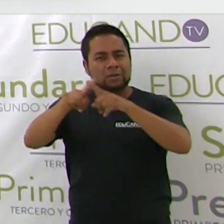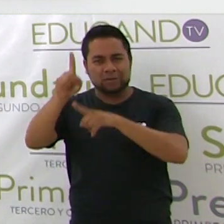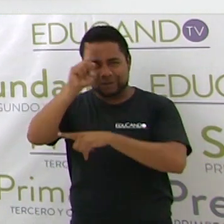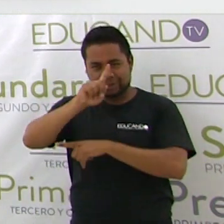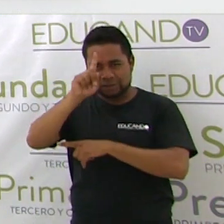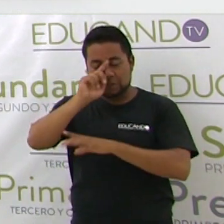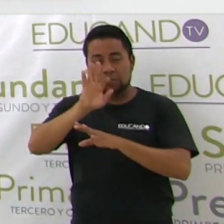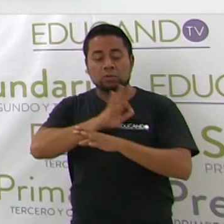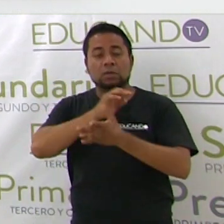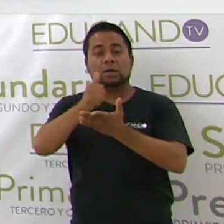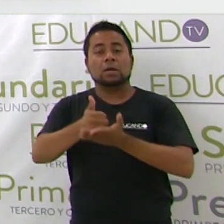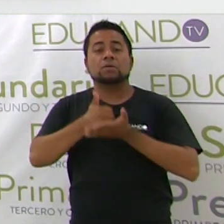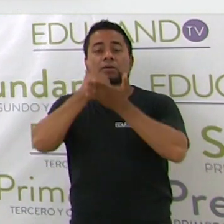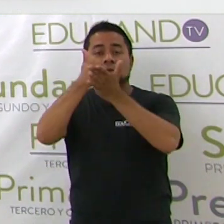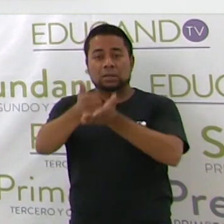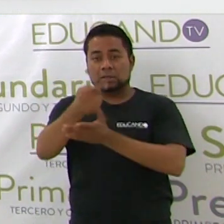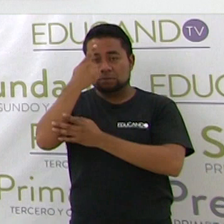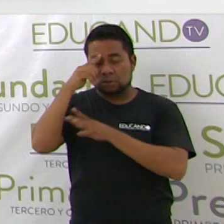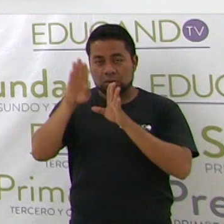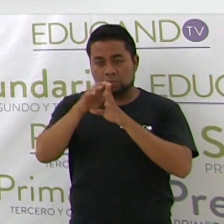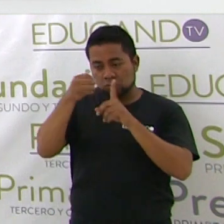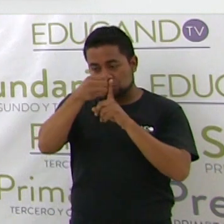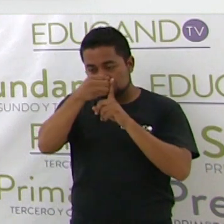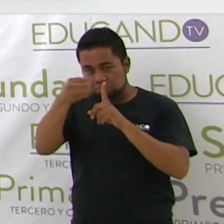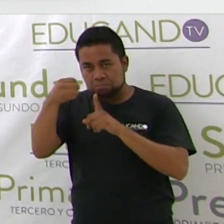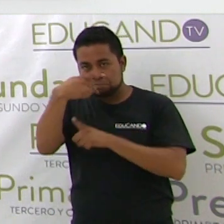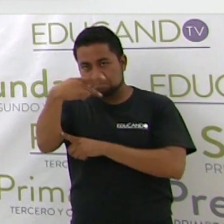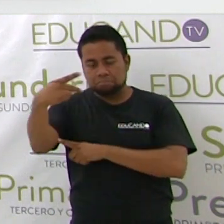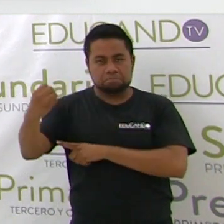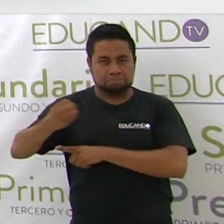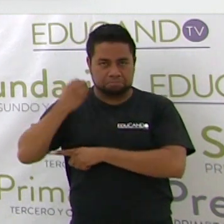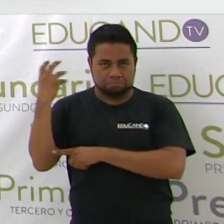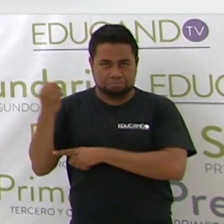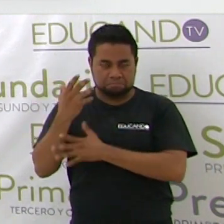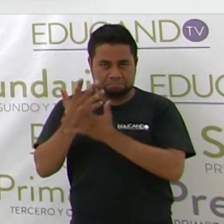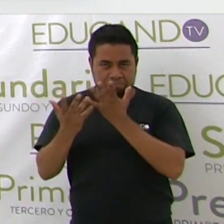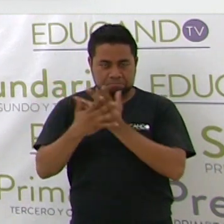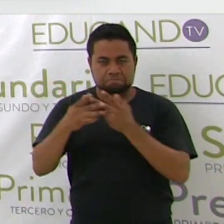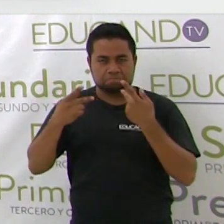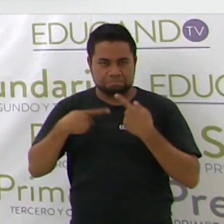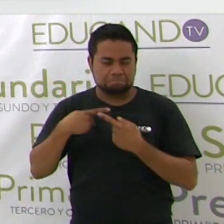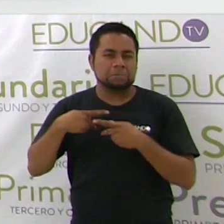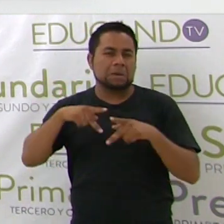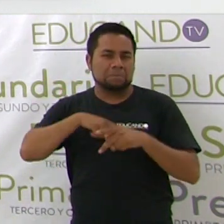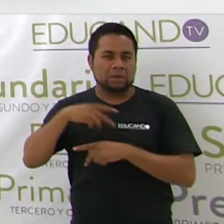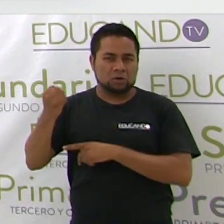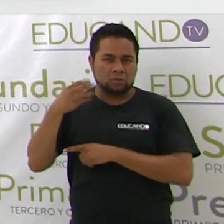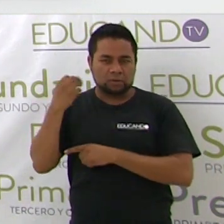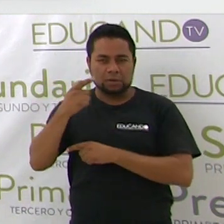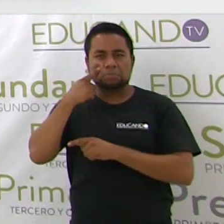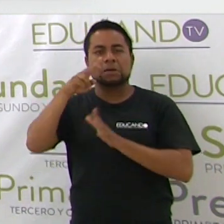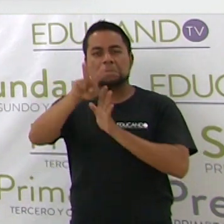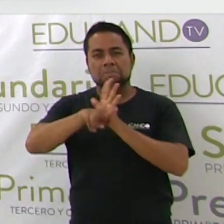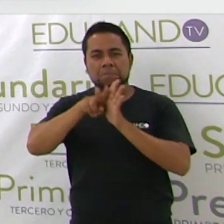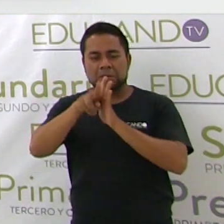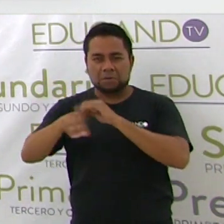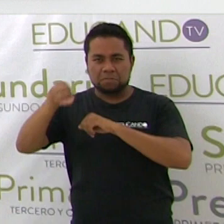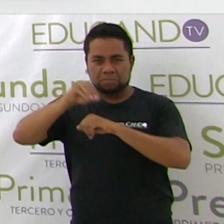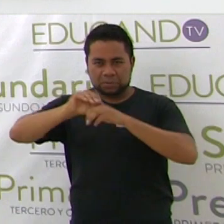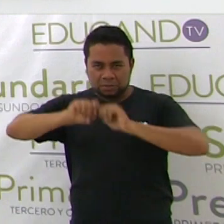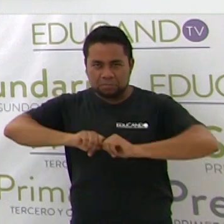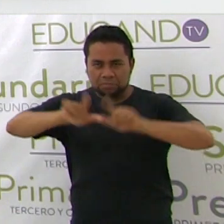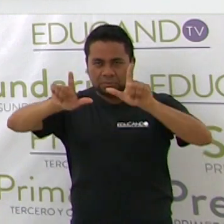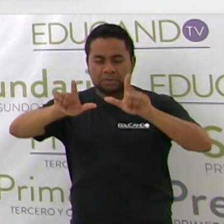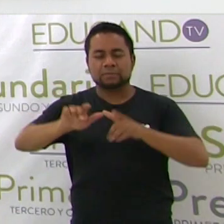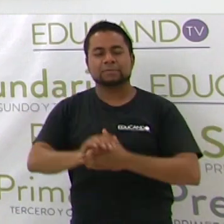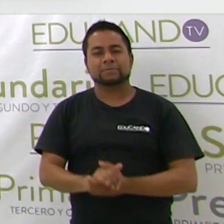van a ser de mucha ayuda para organizar lo que nosotros queremos hacer, nuestra conferencia. Entonces, adelante, veamos el video de